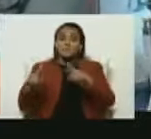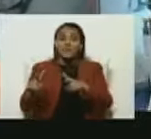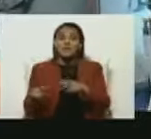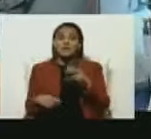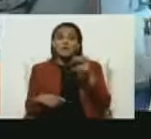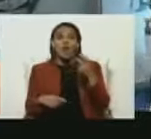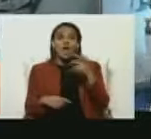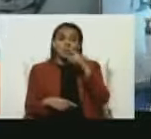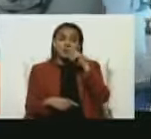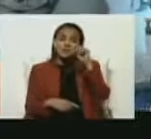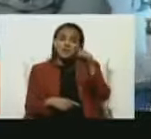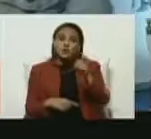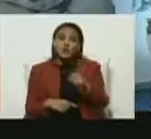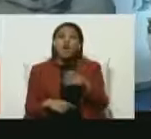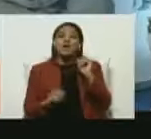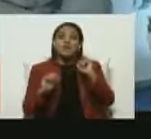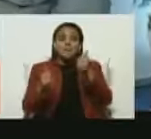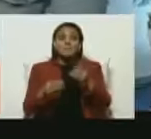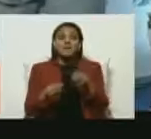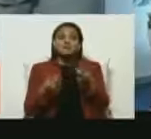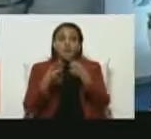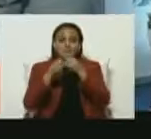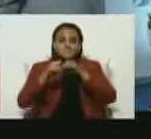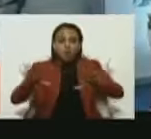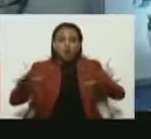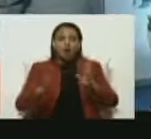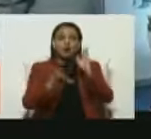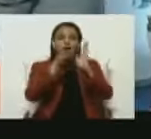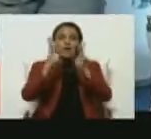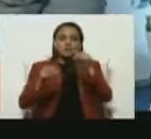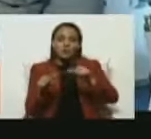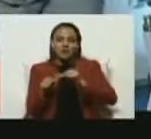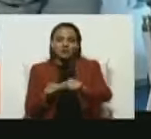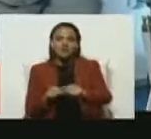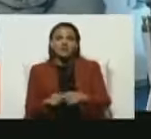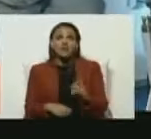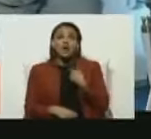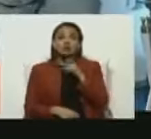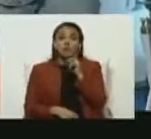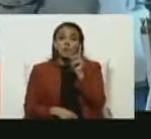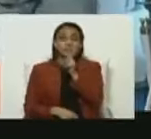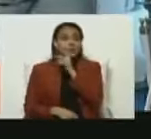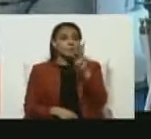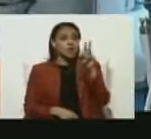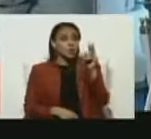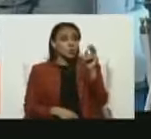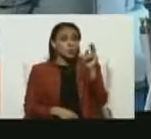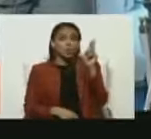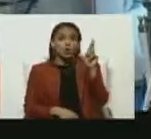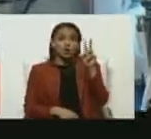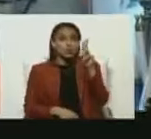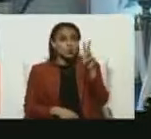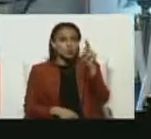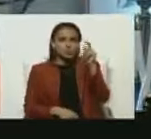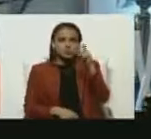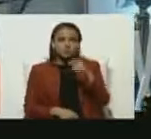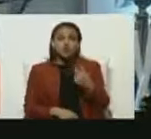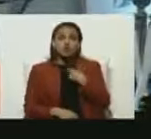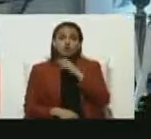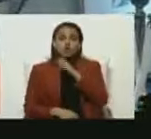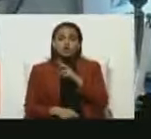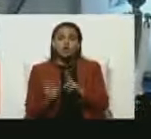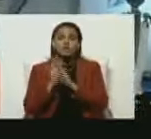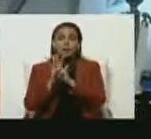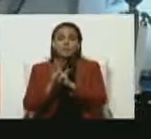que comenzará capítulo por capítulo a partir de esta semana? Yo soy Ruth Belis Ruiz, vengo en representación